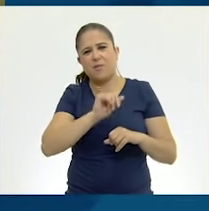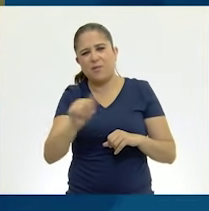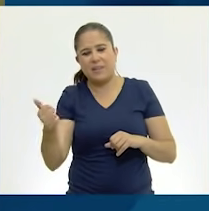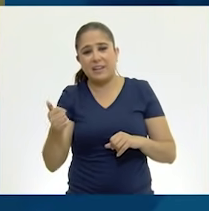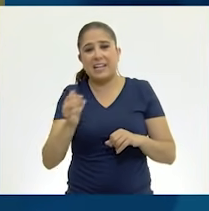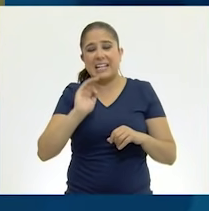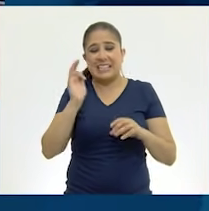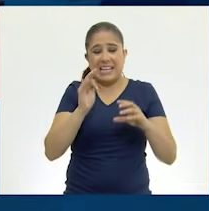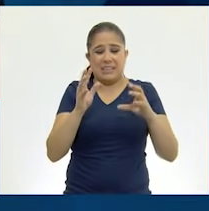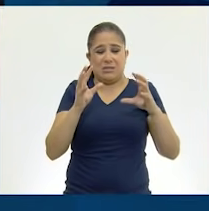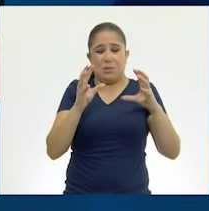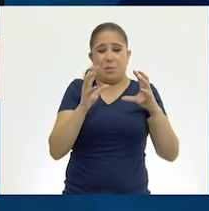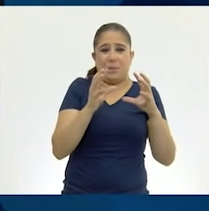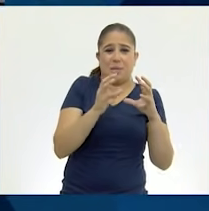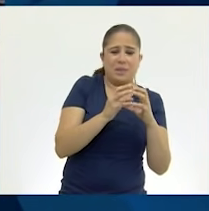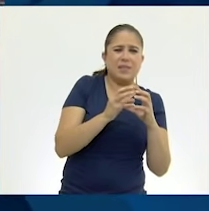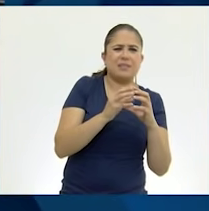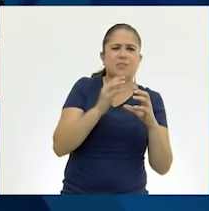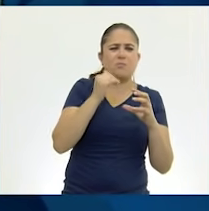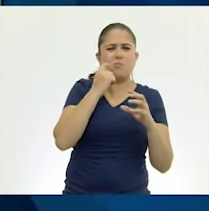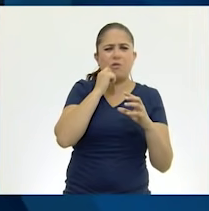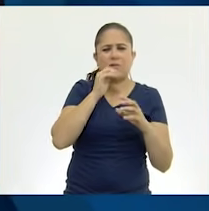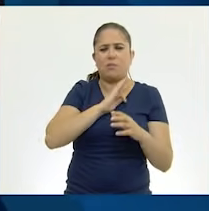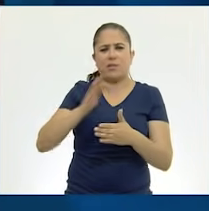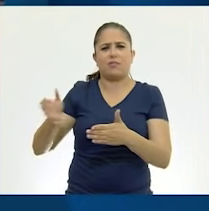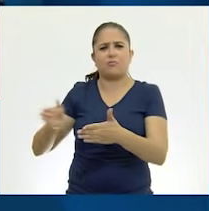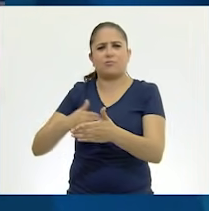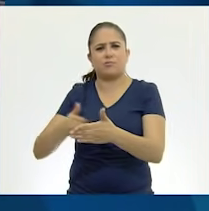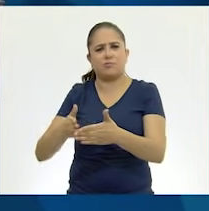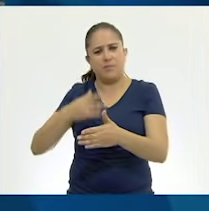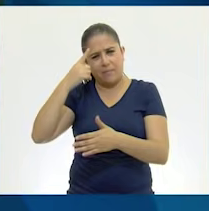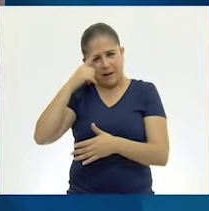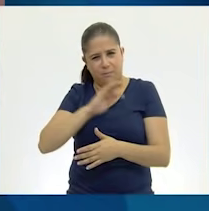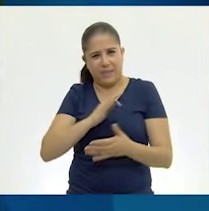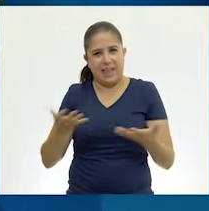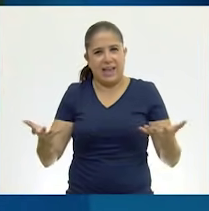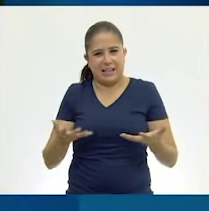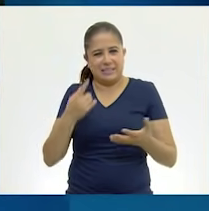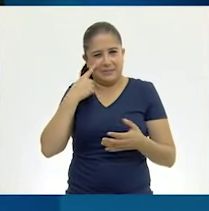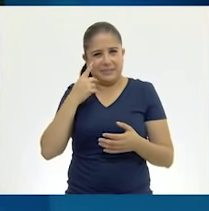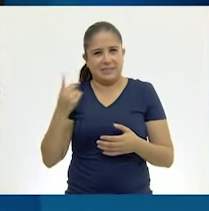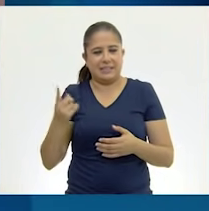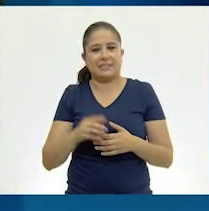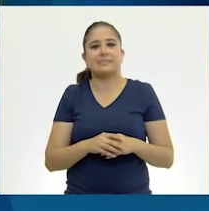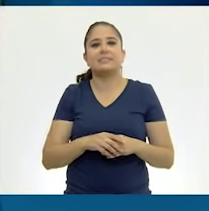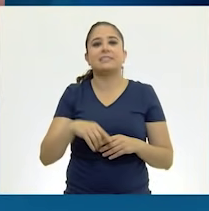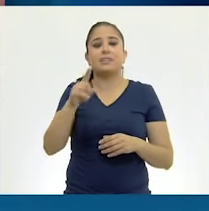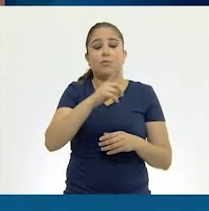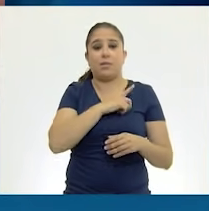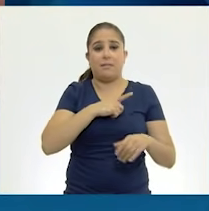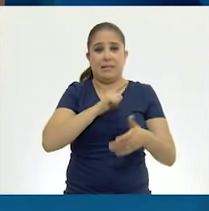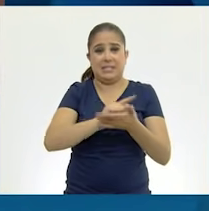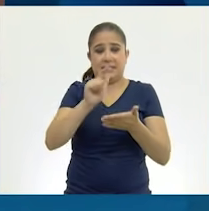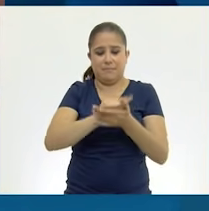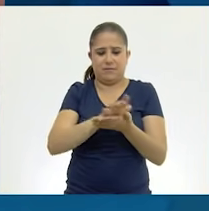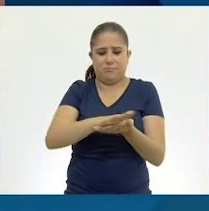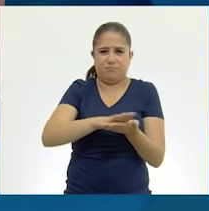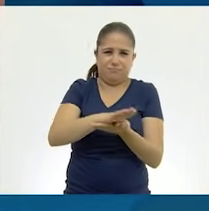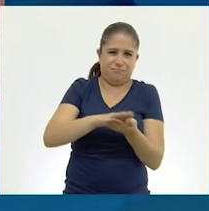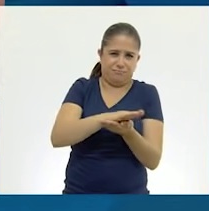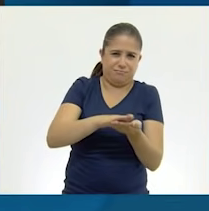hayan pasado un poquito, las vamos a guisar para que veas cómo se les hace. Primero se tienen que limpiar y lavar.